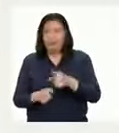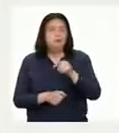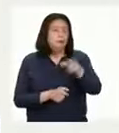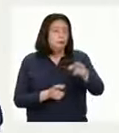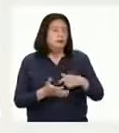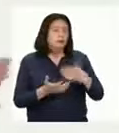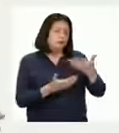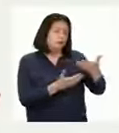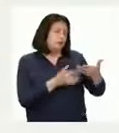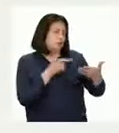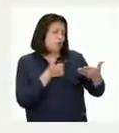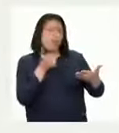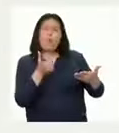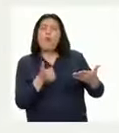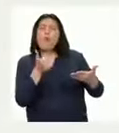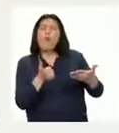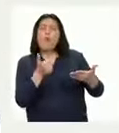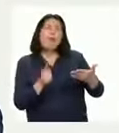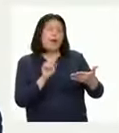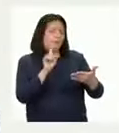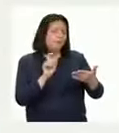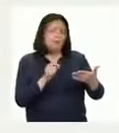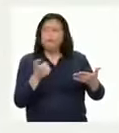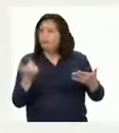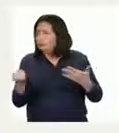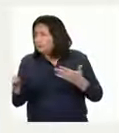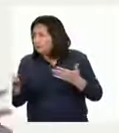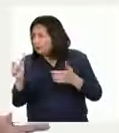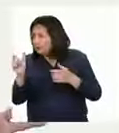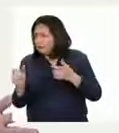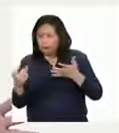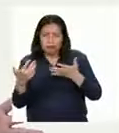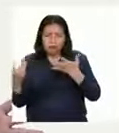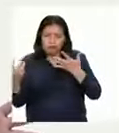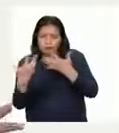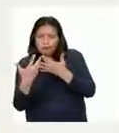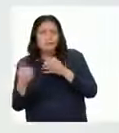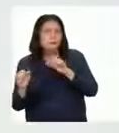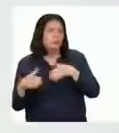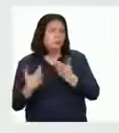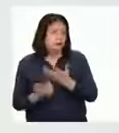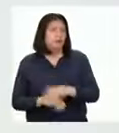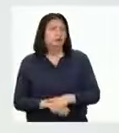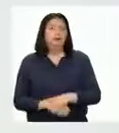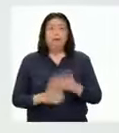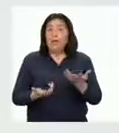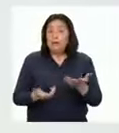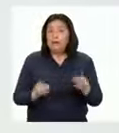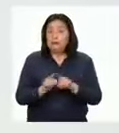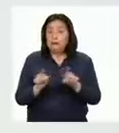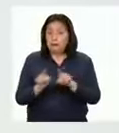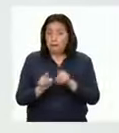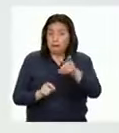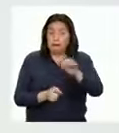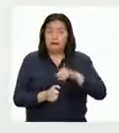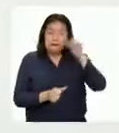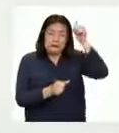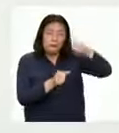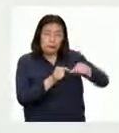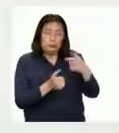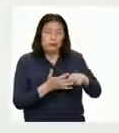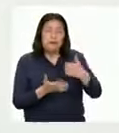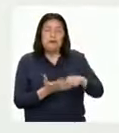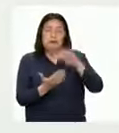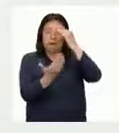deben evaluar qué preguntas se adecúan a su situación y a sus familias. Además, debemos recordar que